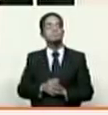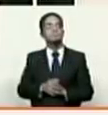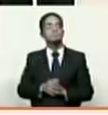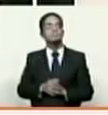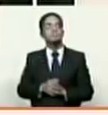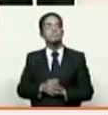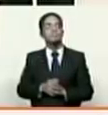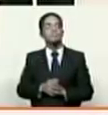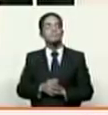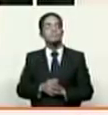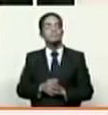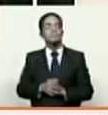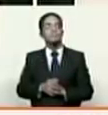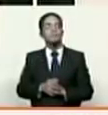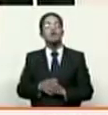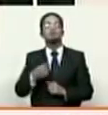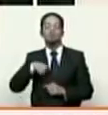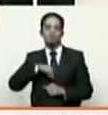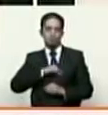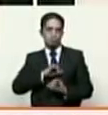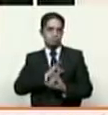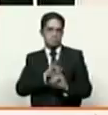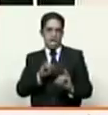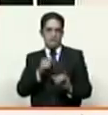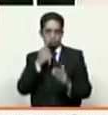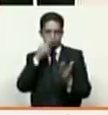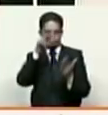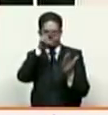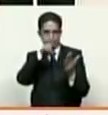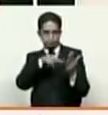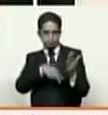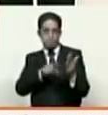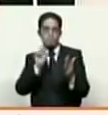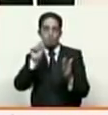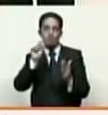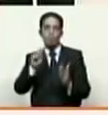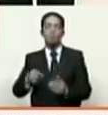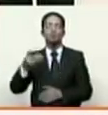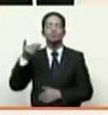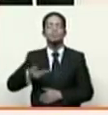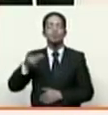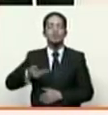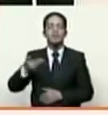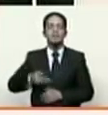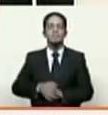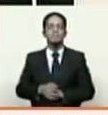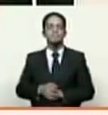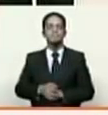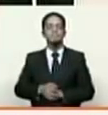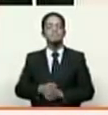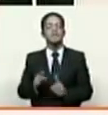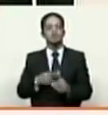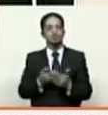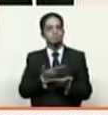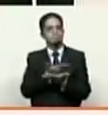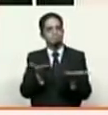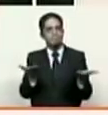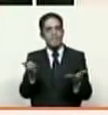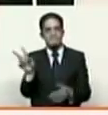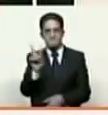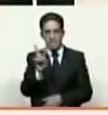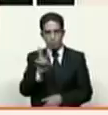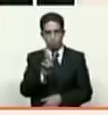agenda nacional, bueno, hemos avanzado en estos puntos tan relevantes. Así que a la Venezuela de bien, a la